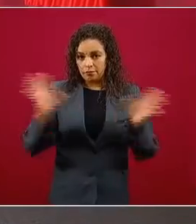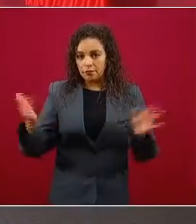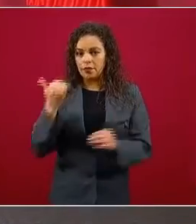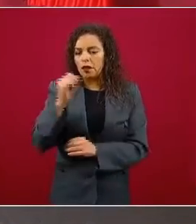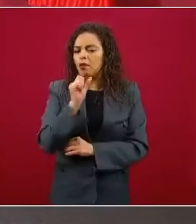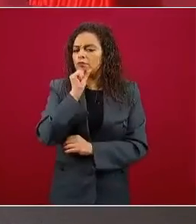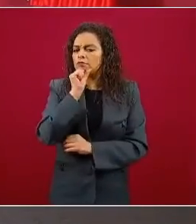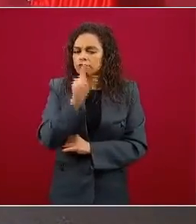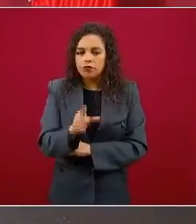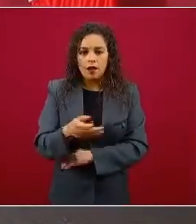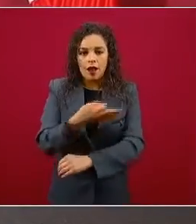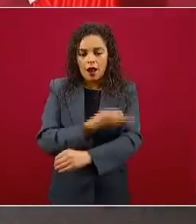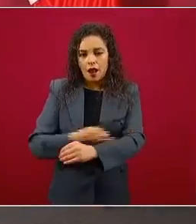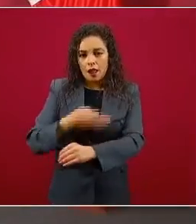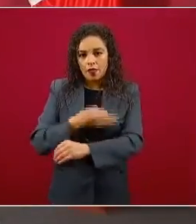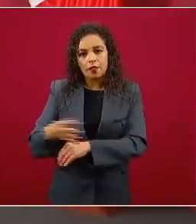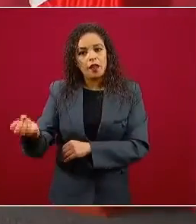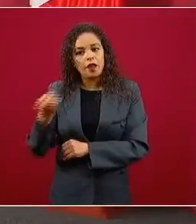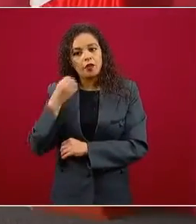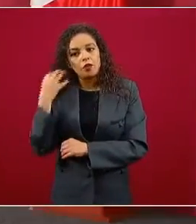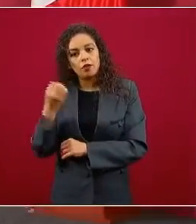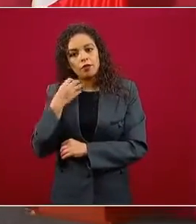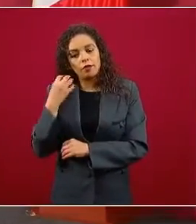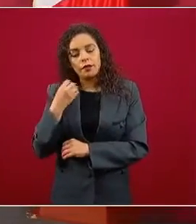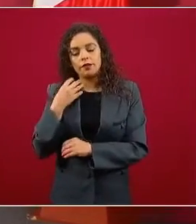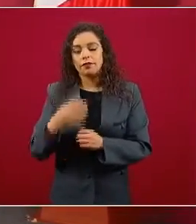y todo el fin de semana.